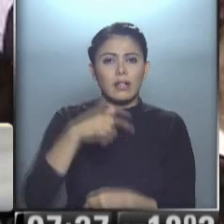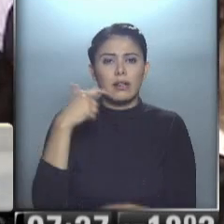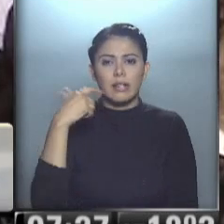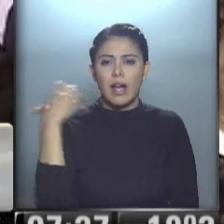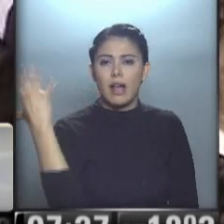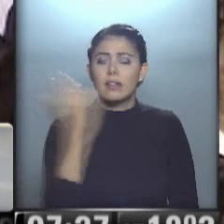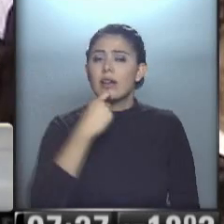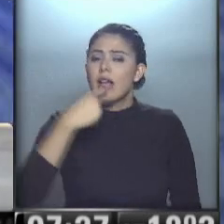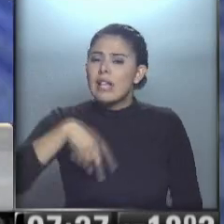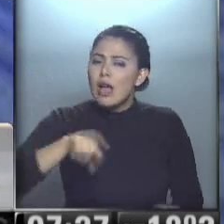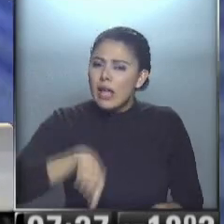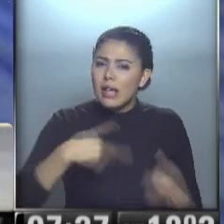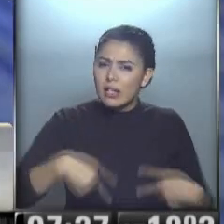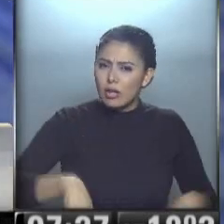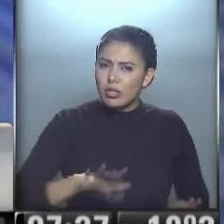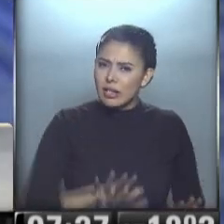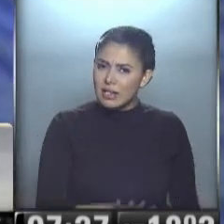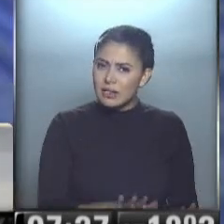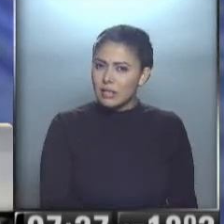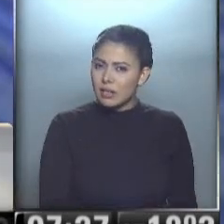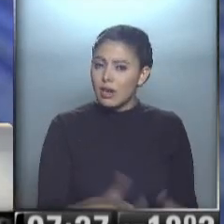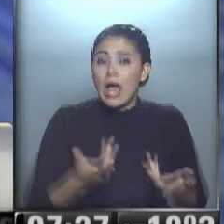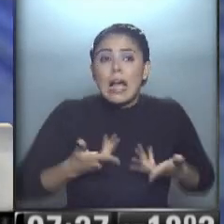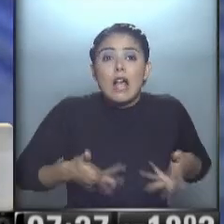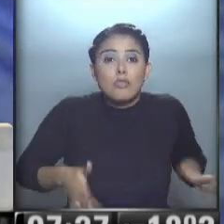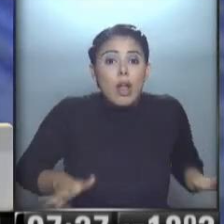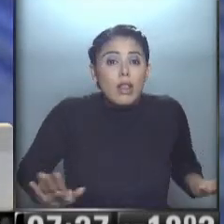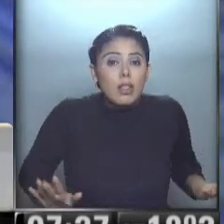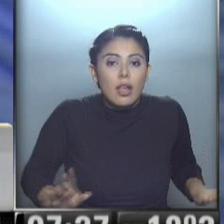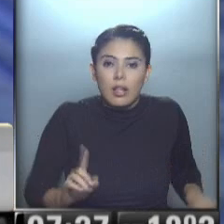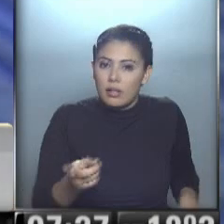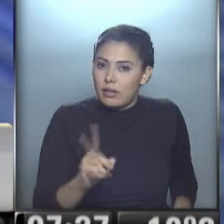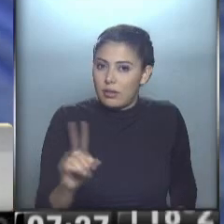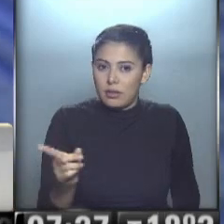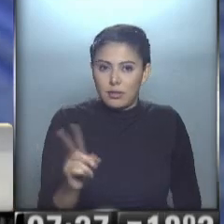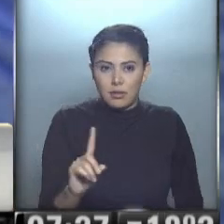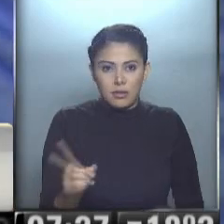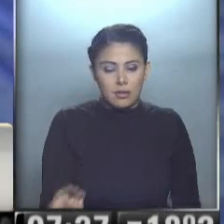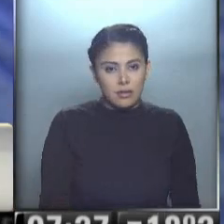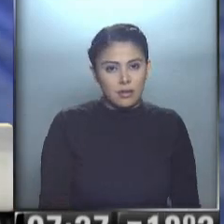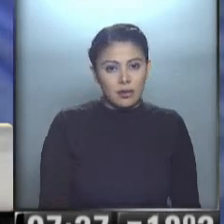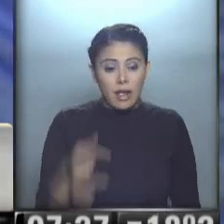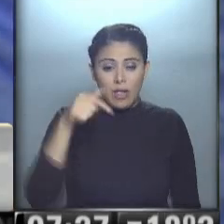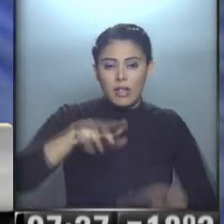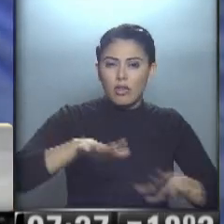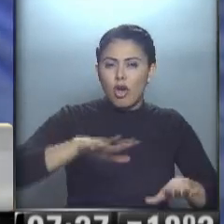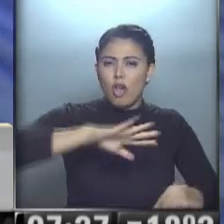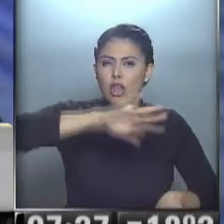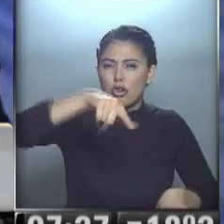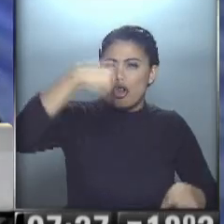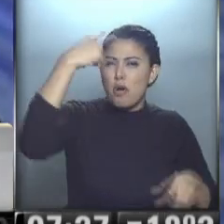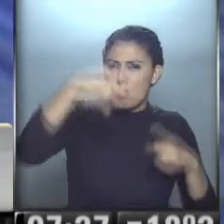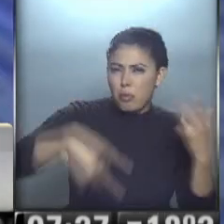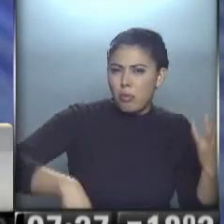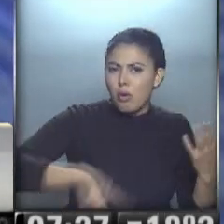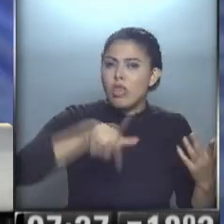que estas cosas no suceden por casualidad que estas cosas